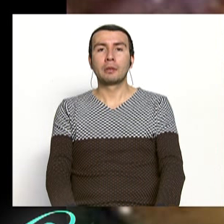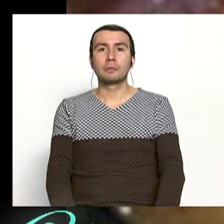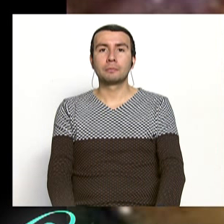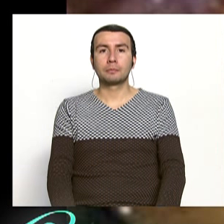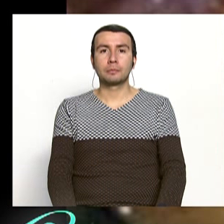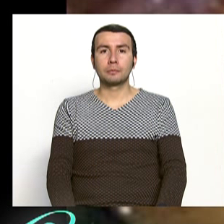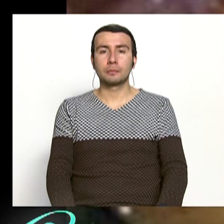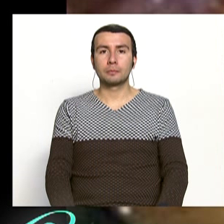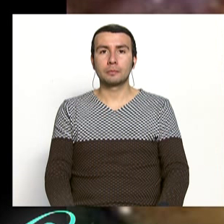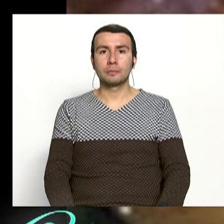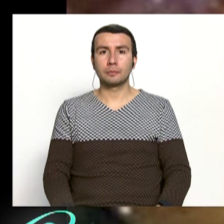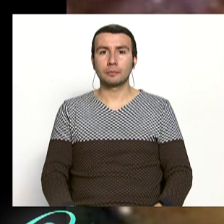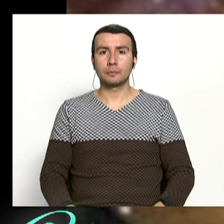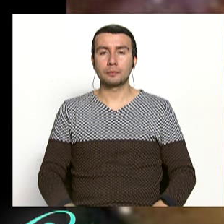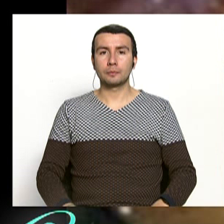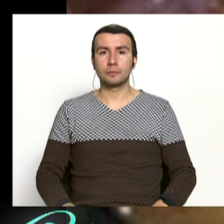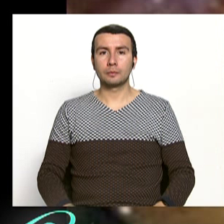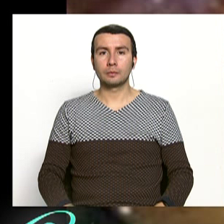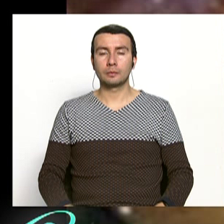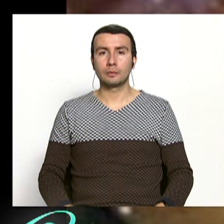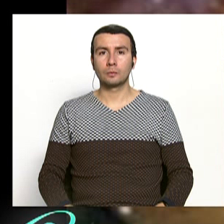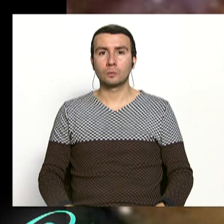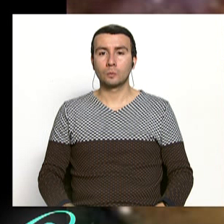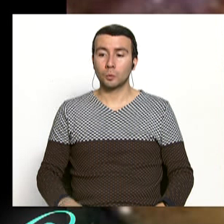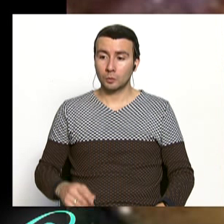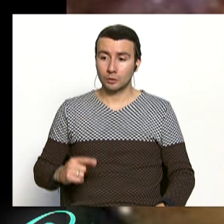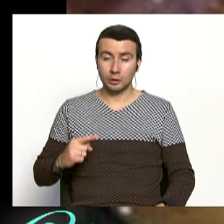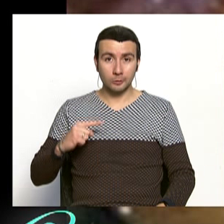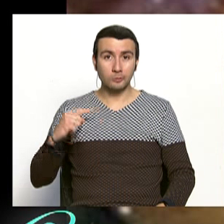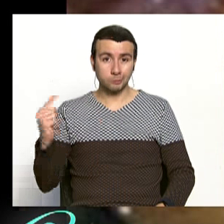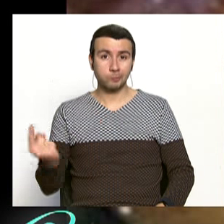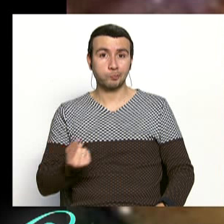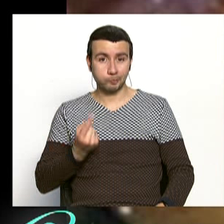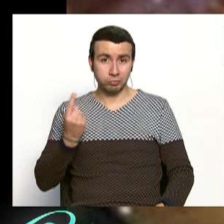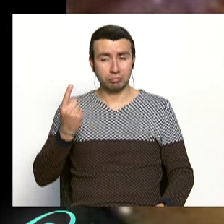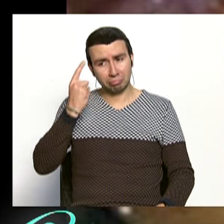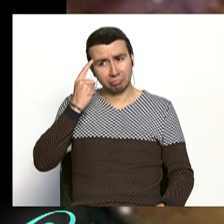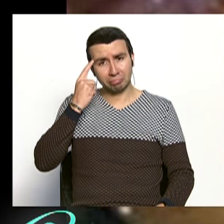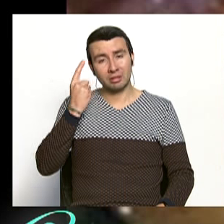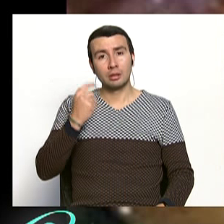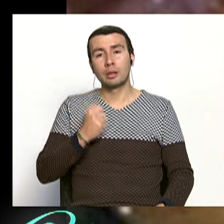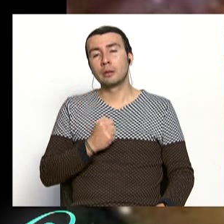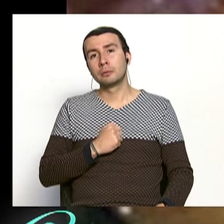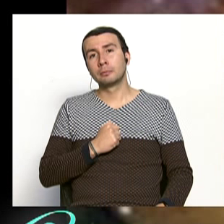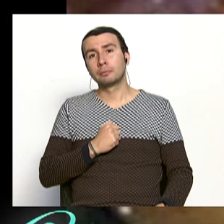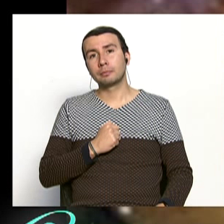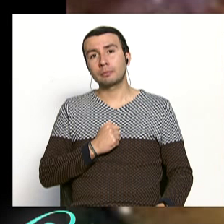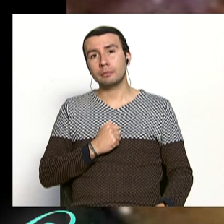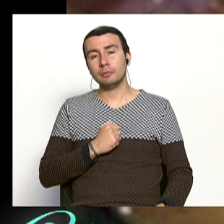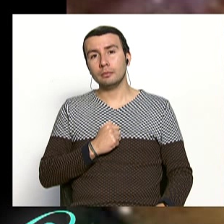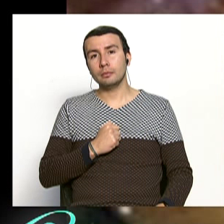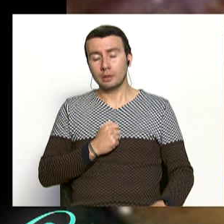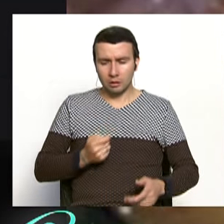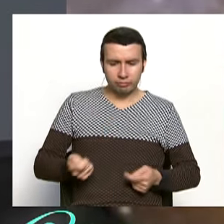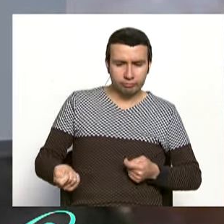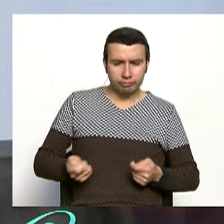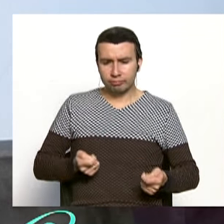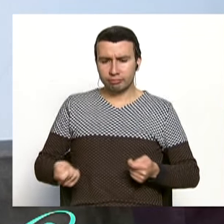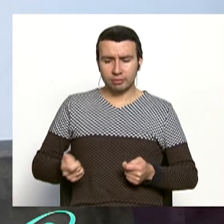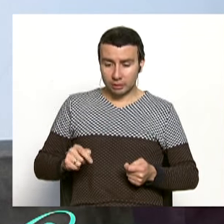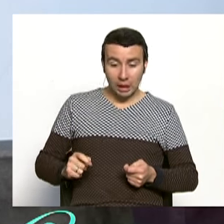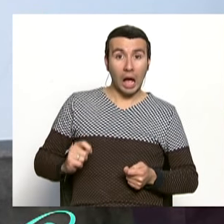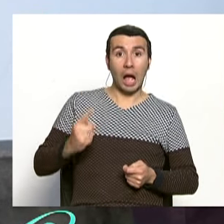pélvico y eh en general se cree que que el tratamiento de estas no no